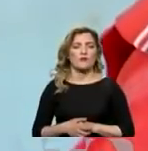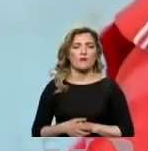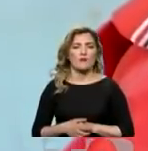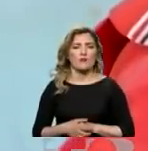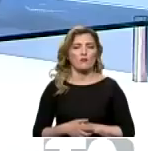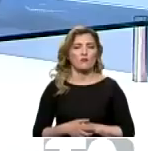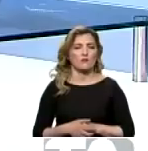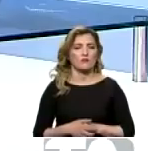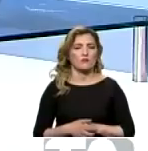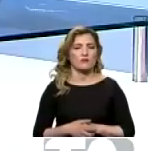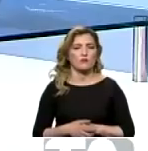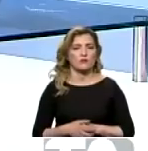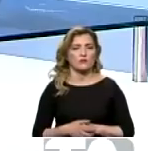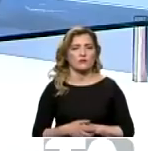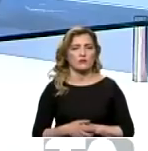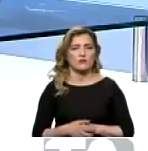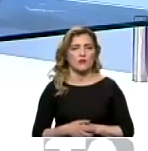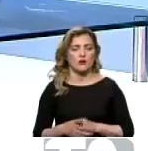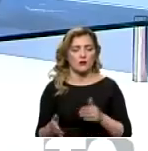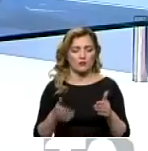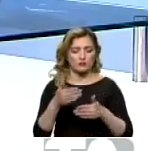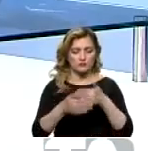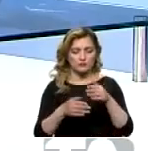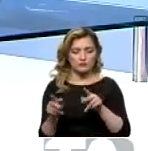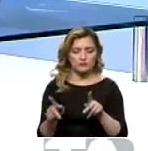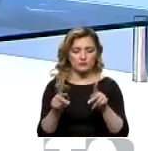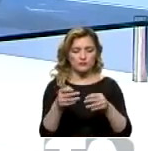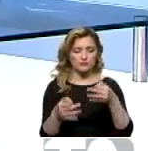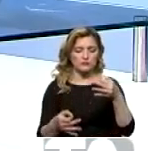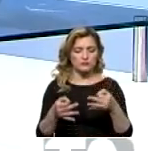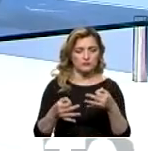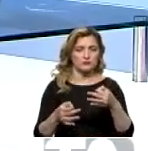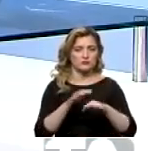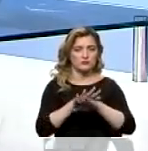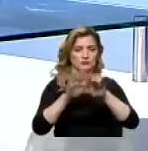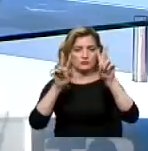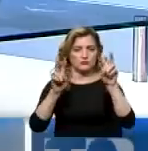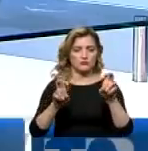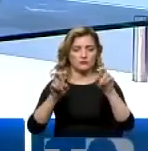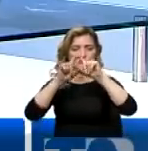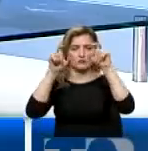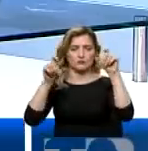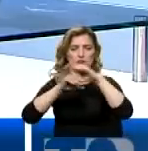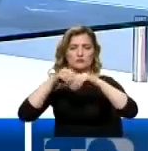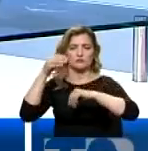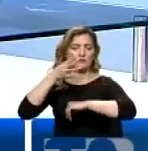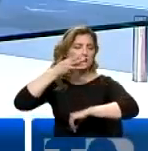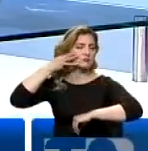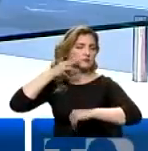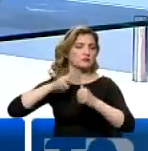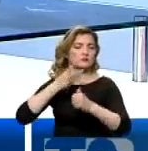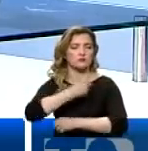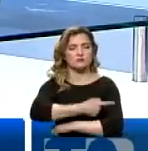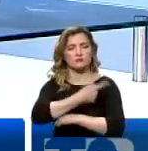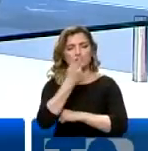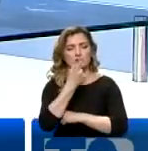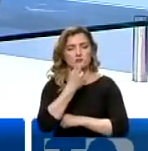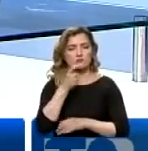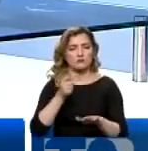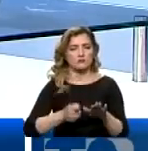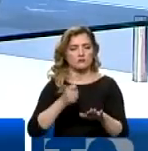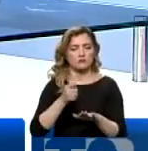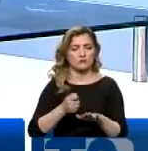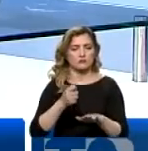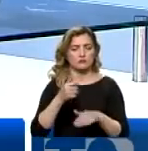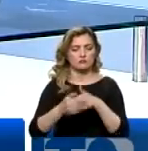horas. La audiencia preparatoria de juicio dentro del caso Zinghe cumple su segundo día con las alegaciones de los abogados de los